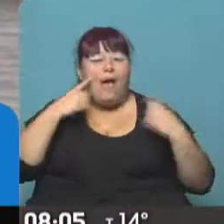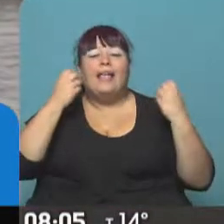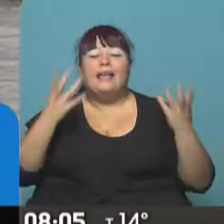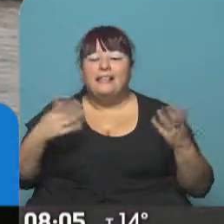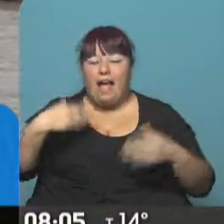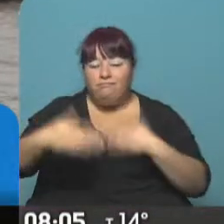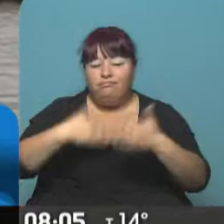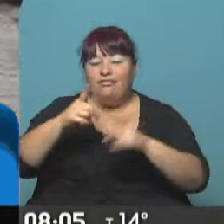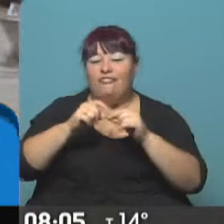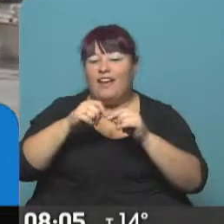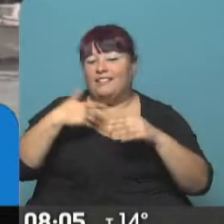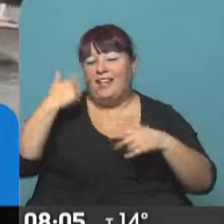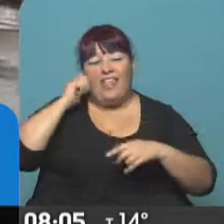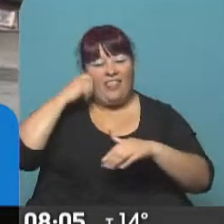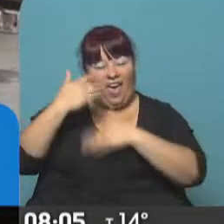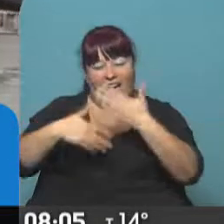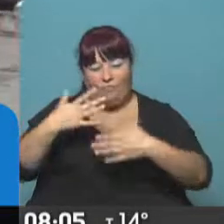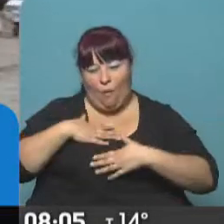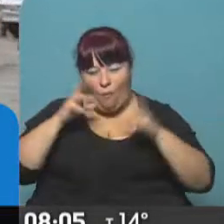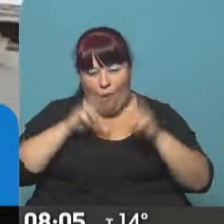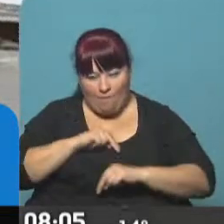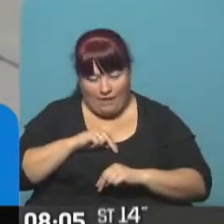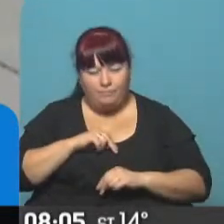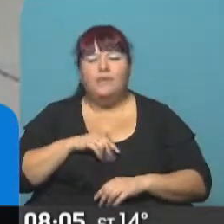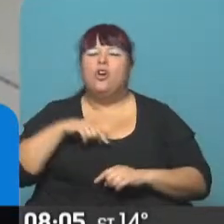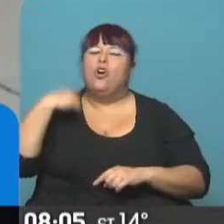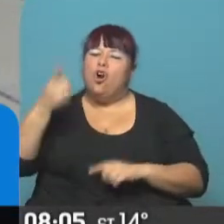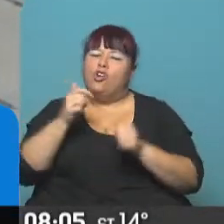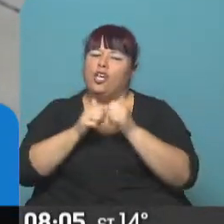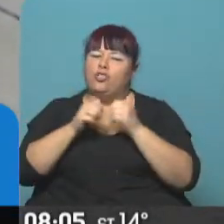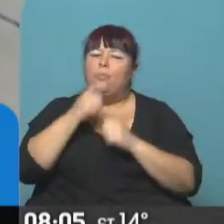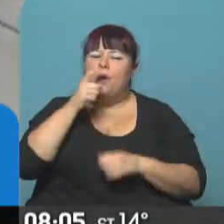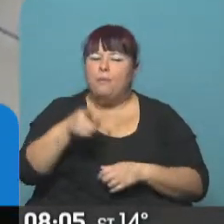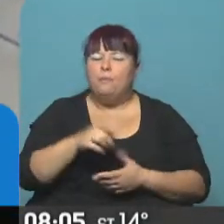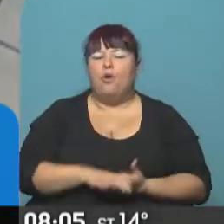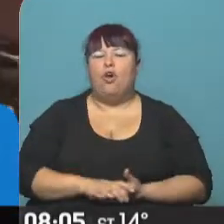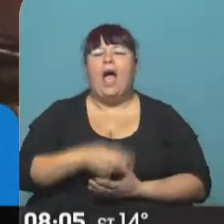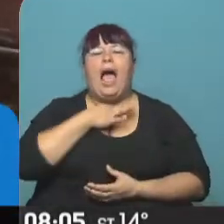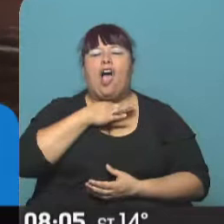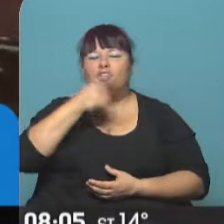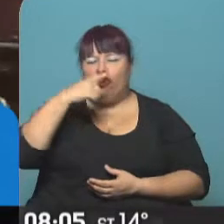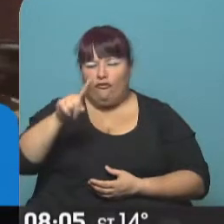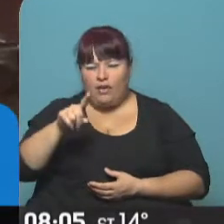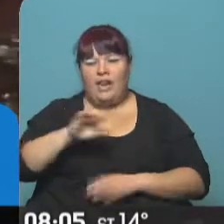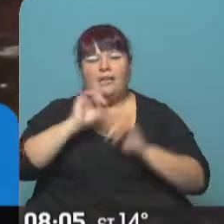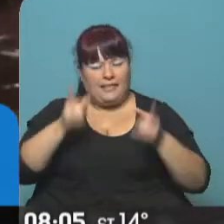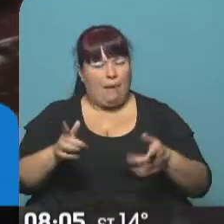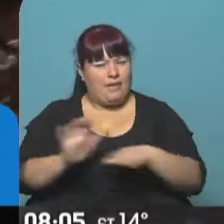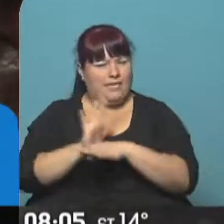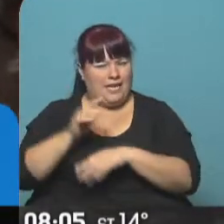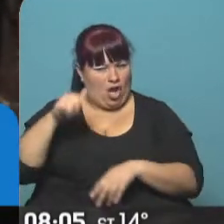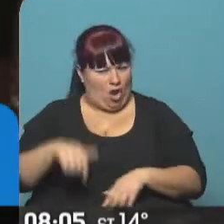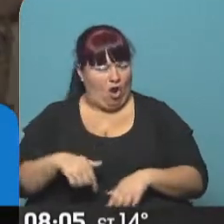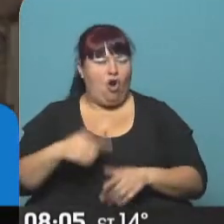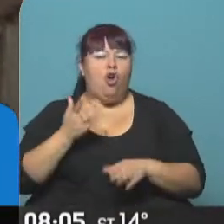que va pasando con la fecha de vencimiento del cuerpo. Tenemos otras historias, por ejemplo, como Agosto Final, que ha llegado también en el día de